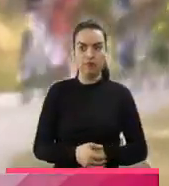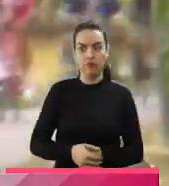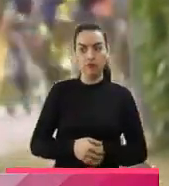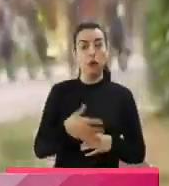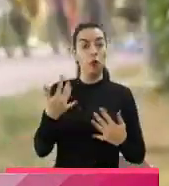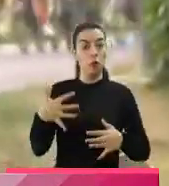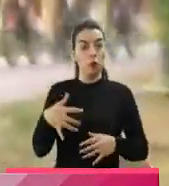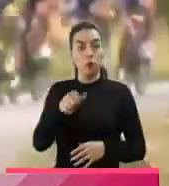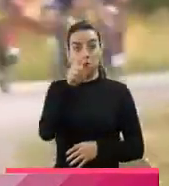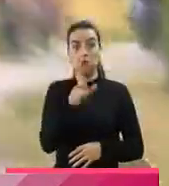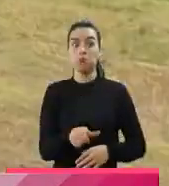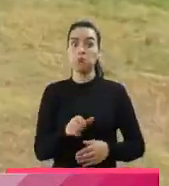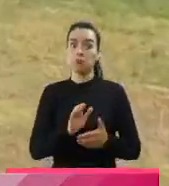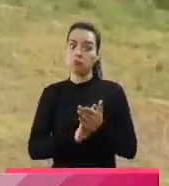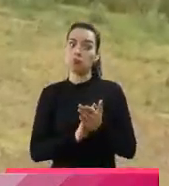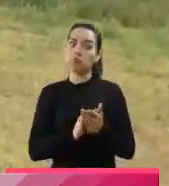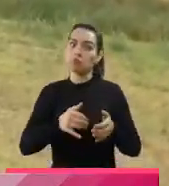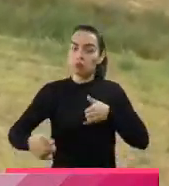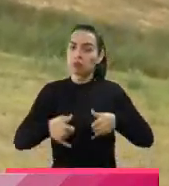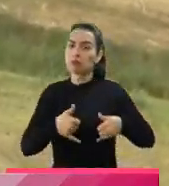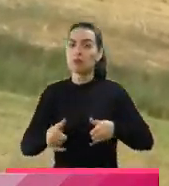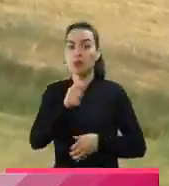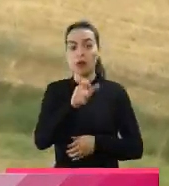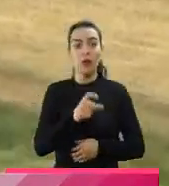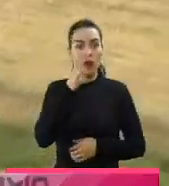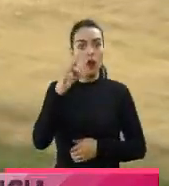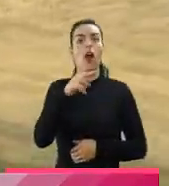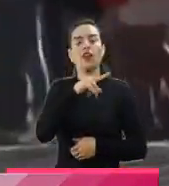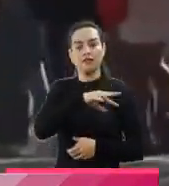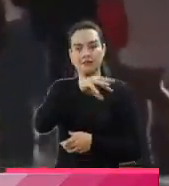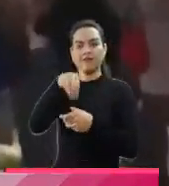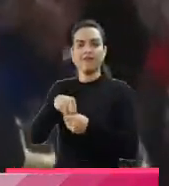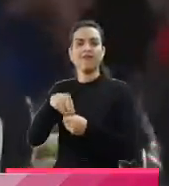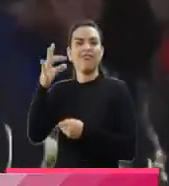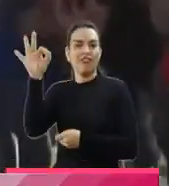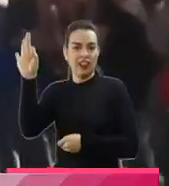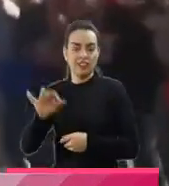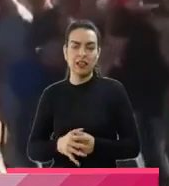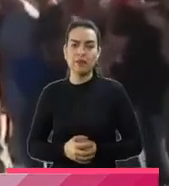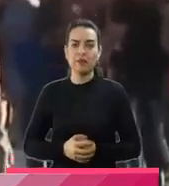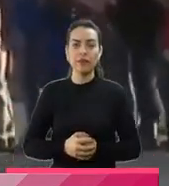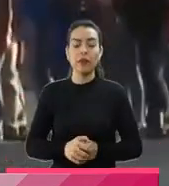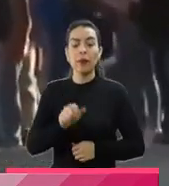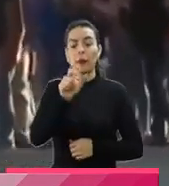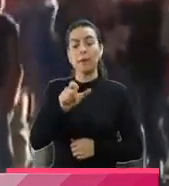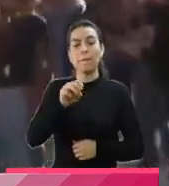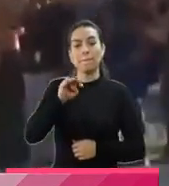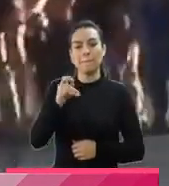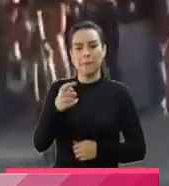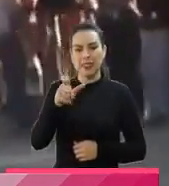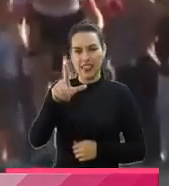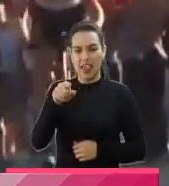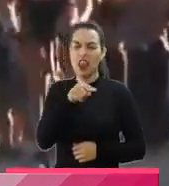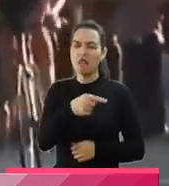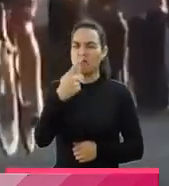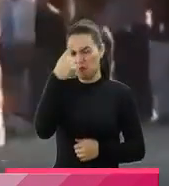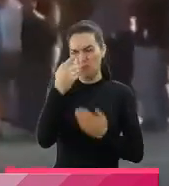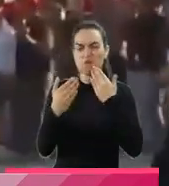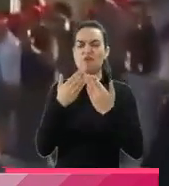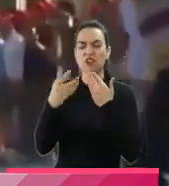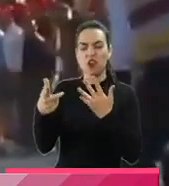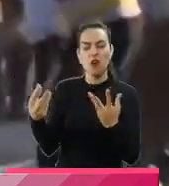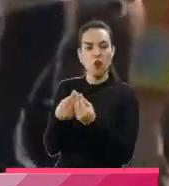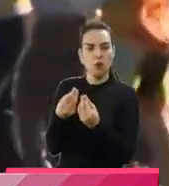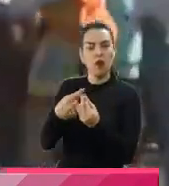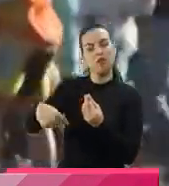Dauphiné, Superman López está listo para su primera salida en el Tour de Francia. Miguel Ángel confía en las bondades de sus compañeros de equipo para lograr una